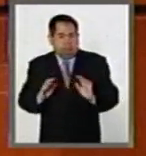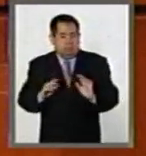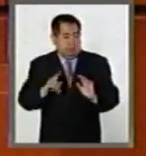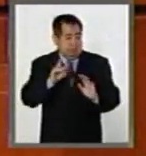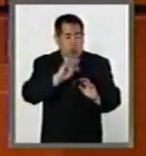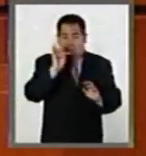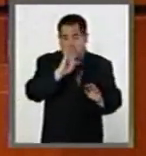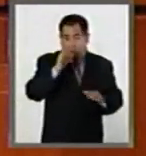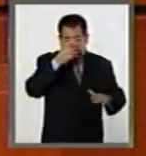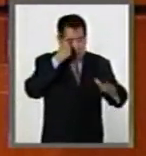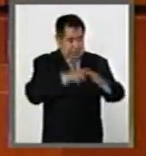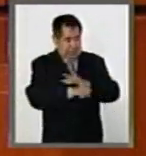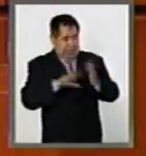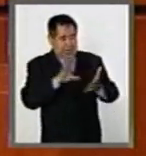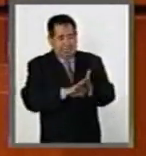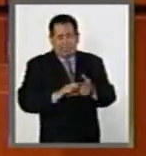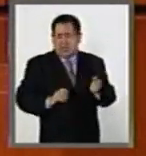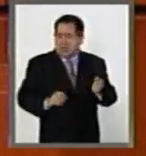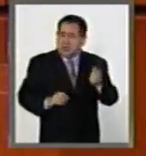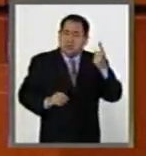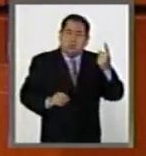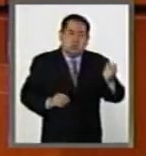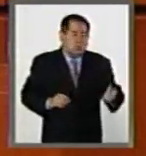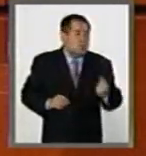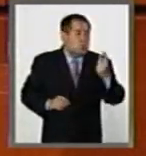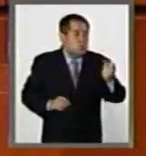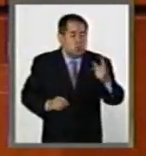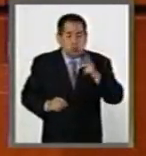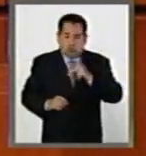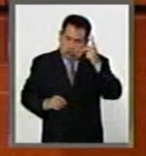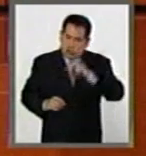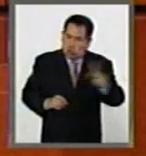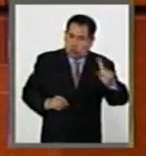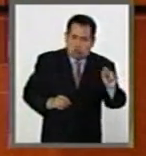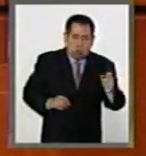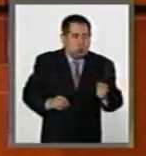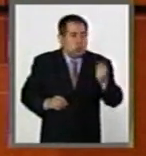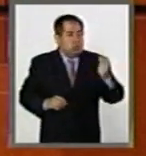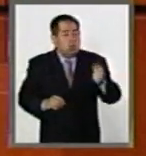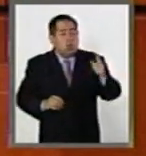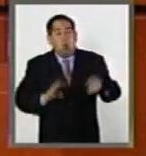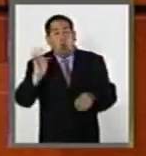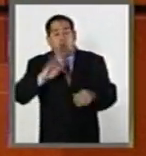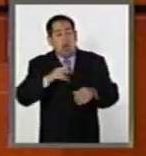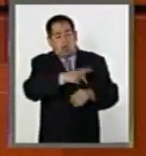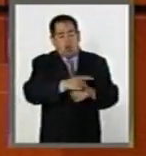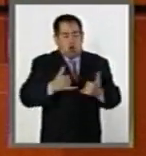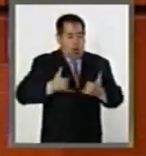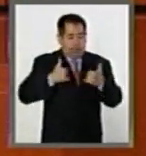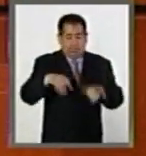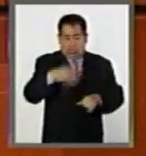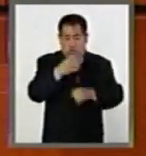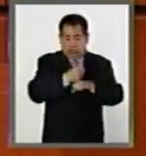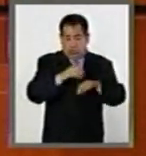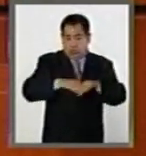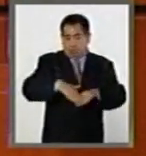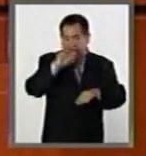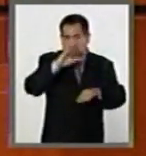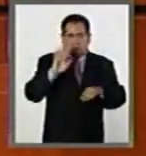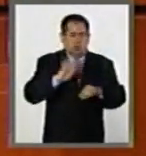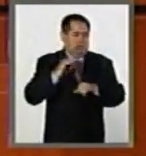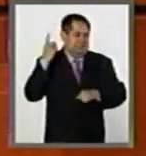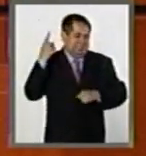libertad se utilizarán de manera excepcional y solo se podrán imponer a adolescentes mayores de 14 años por los